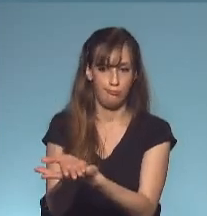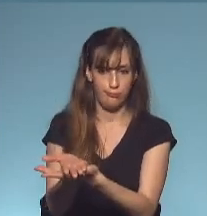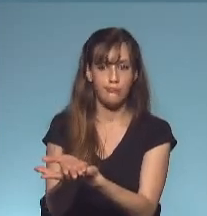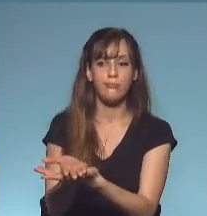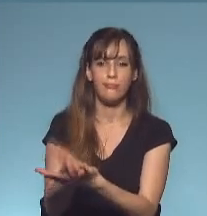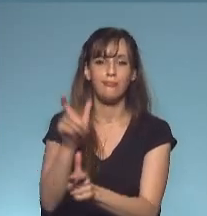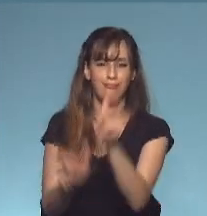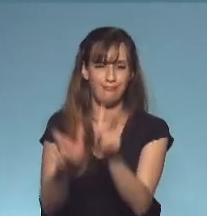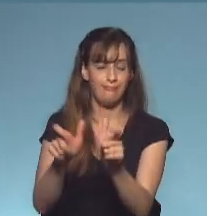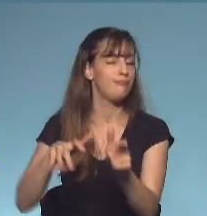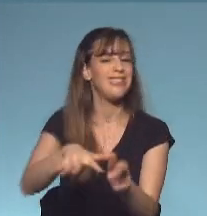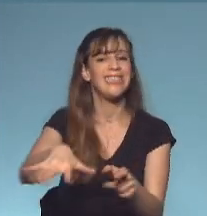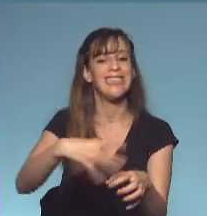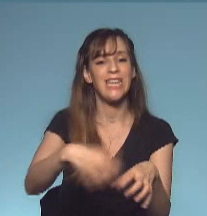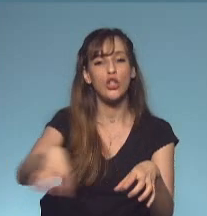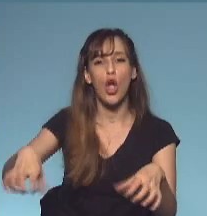más sufrieron.